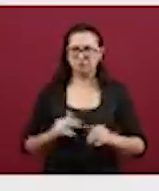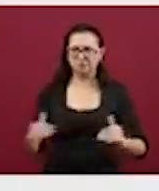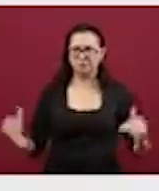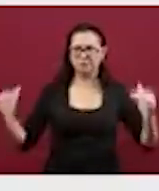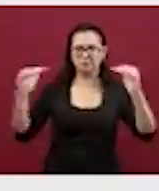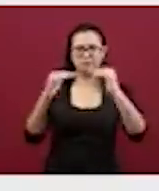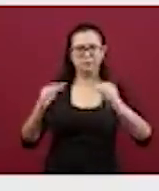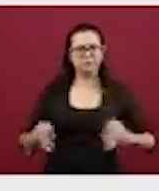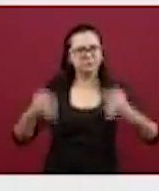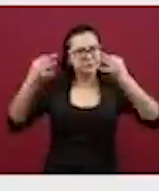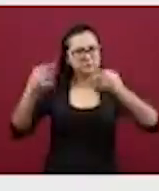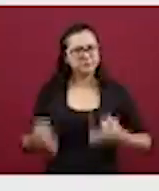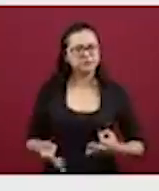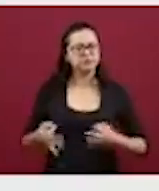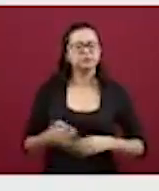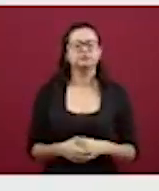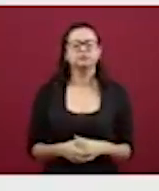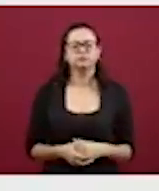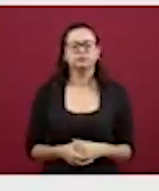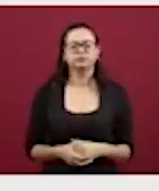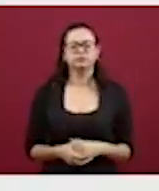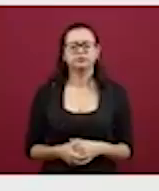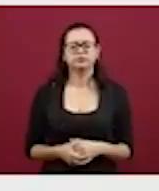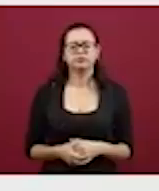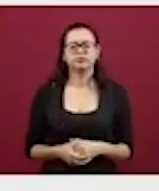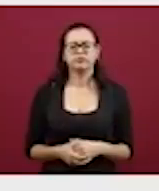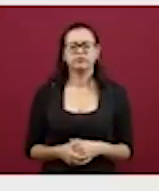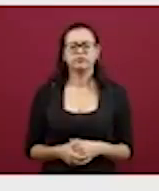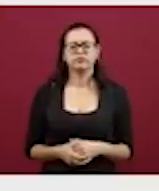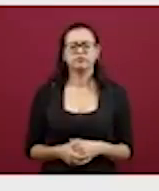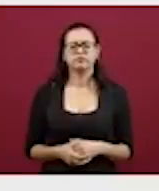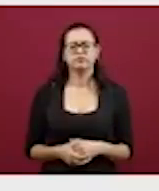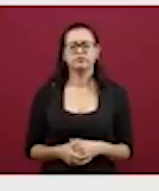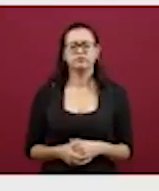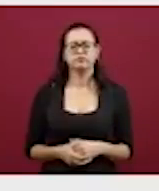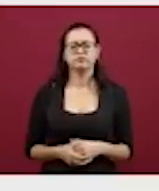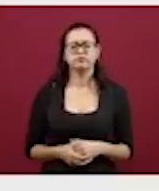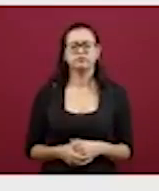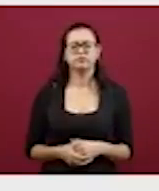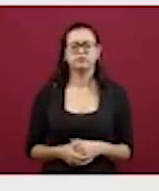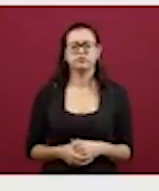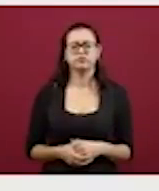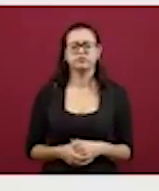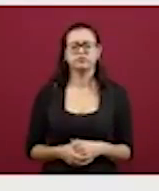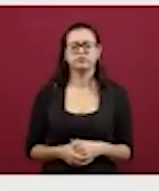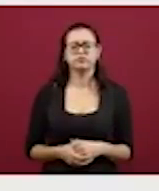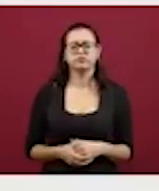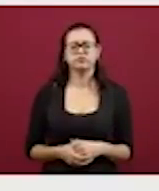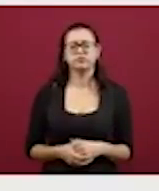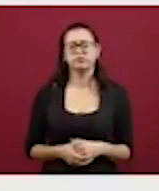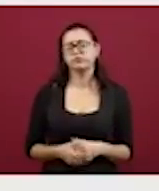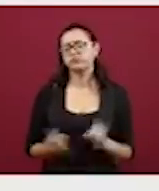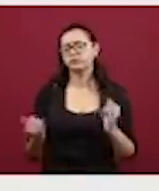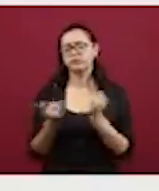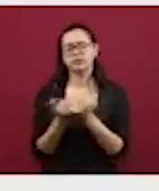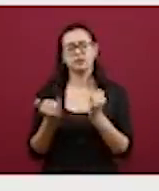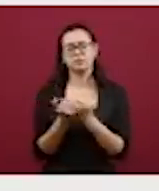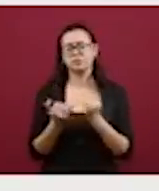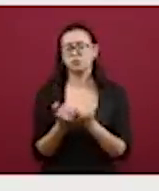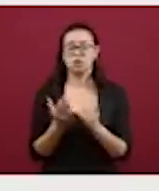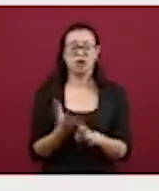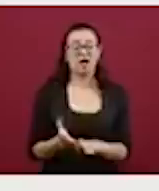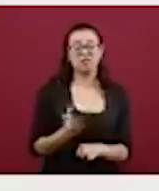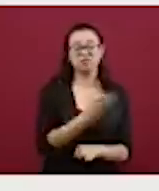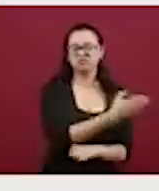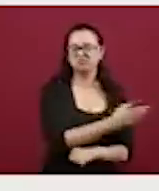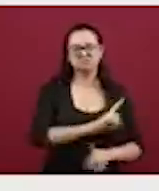pública. Va a haber algo que es muy importante y que rompe totalmente con la reforma educativa